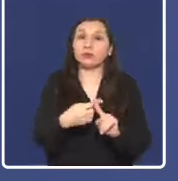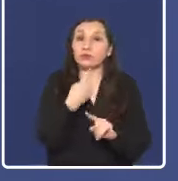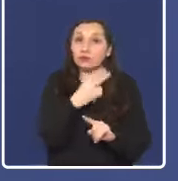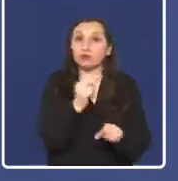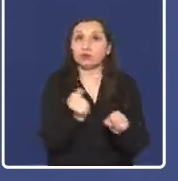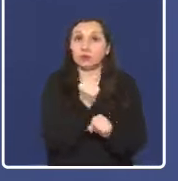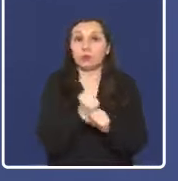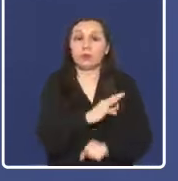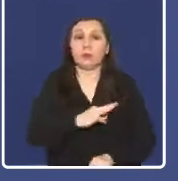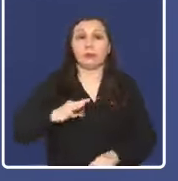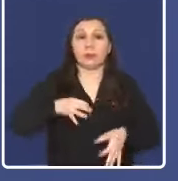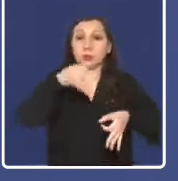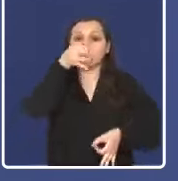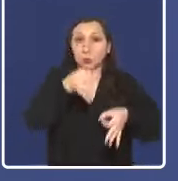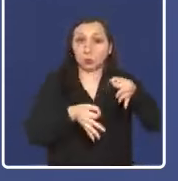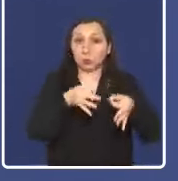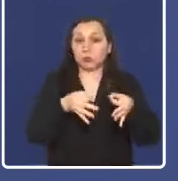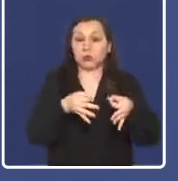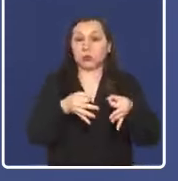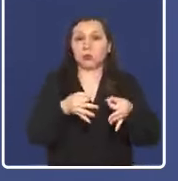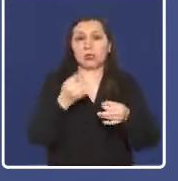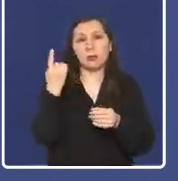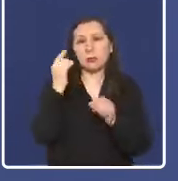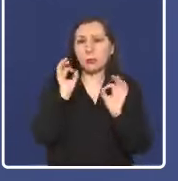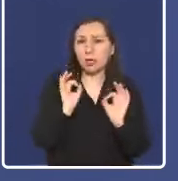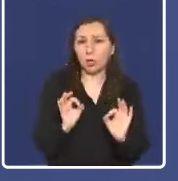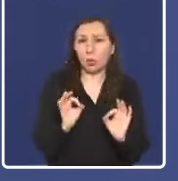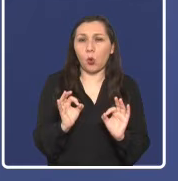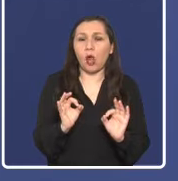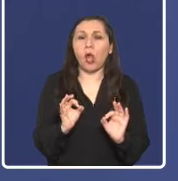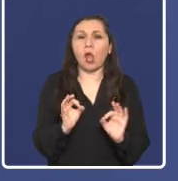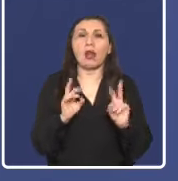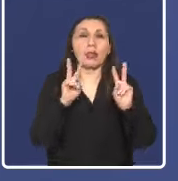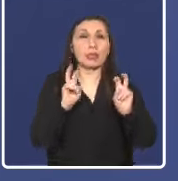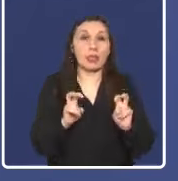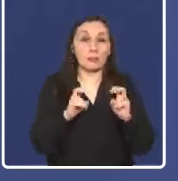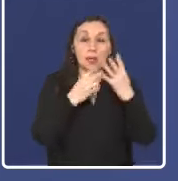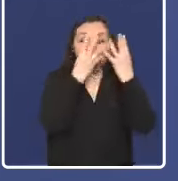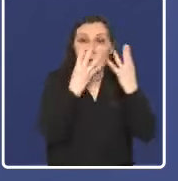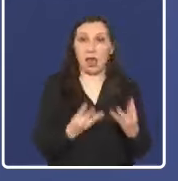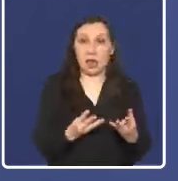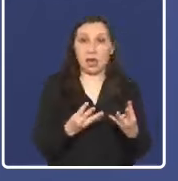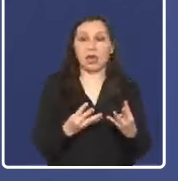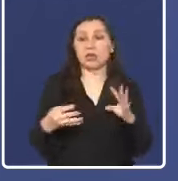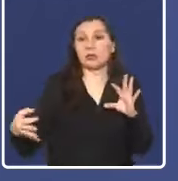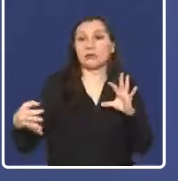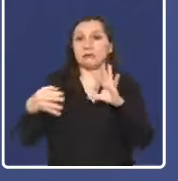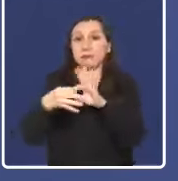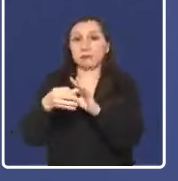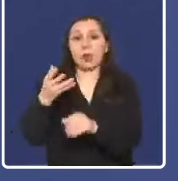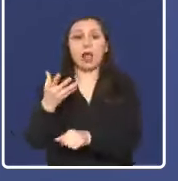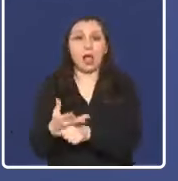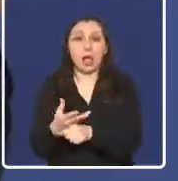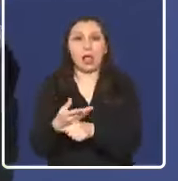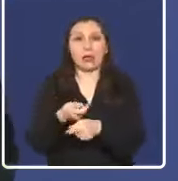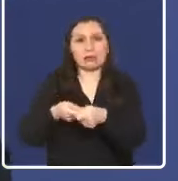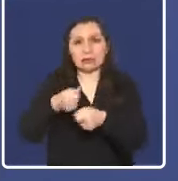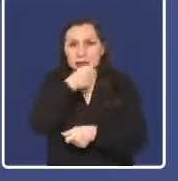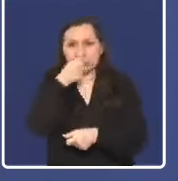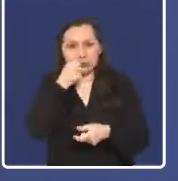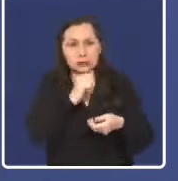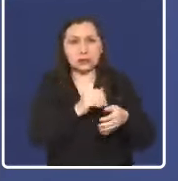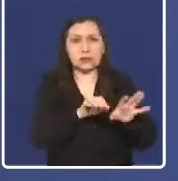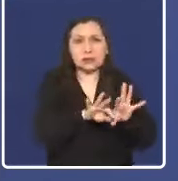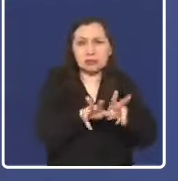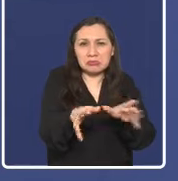de su trabajo en el Ministerio de Justicia, en particular en el tema cárceles y el vínculo que existe entre el narco, el crimen